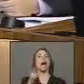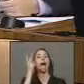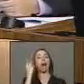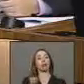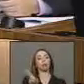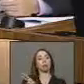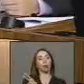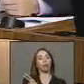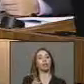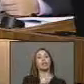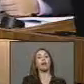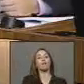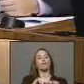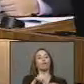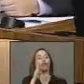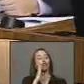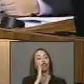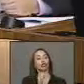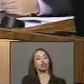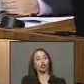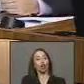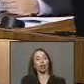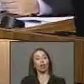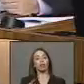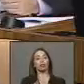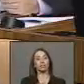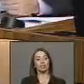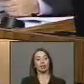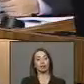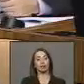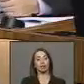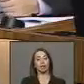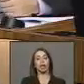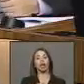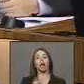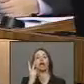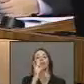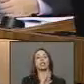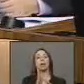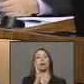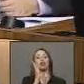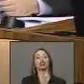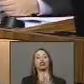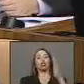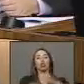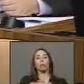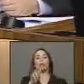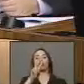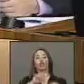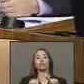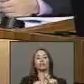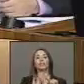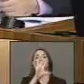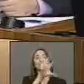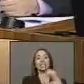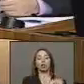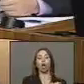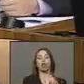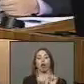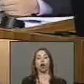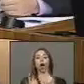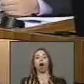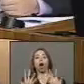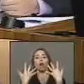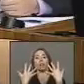permite recibir prestaciones del Fondo Solidario de cesantía hasta dos veces en cinco años, pero hasta diez veces